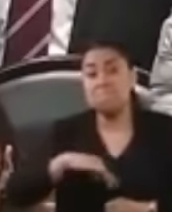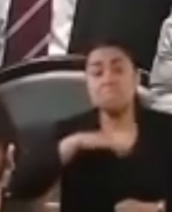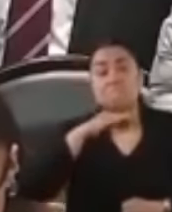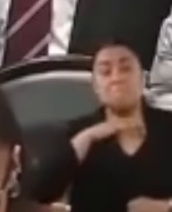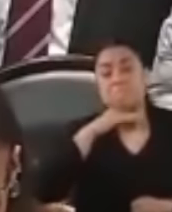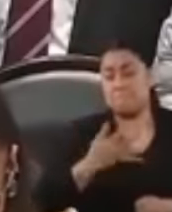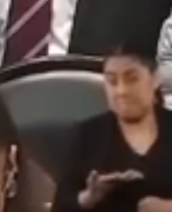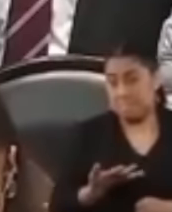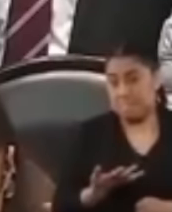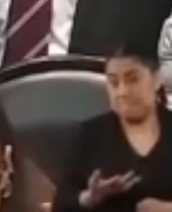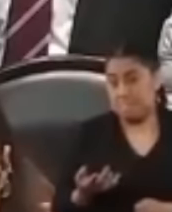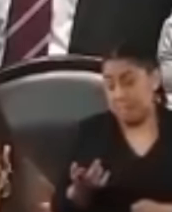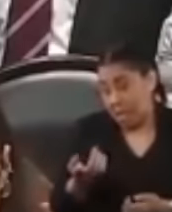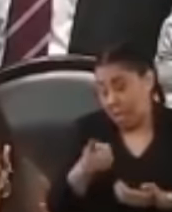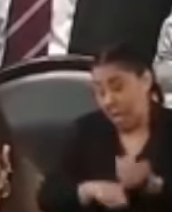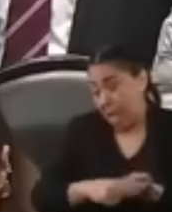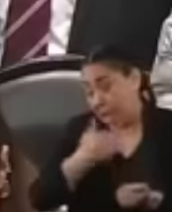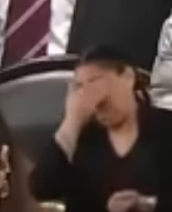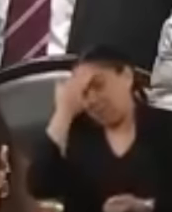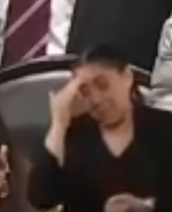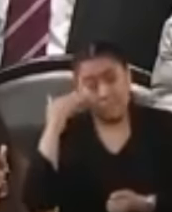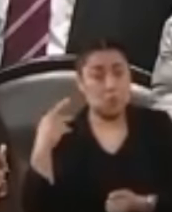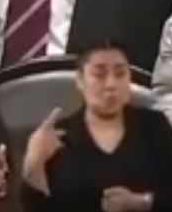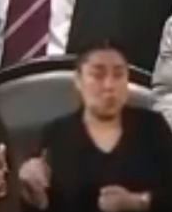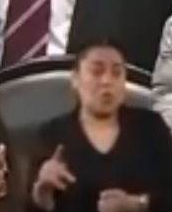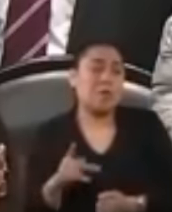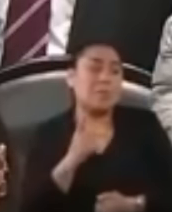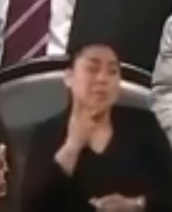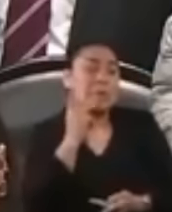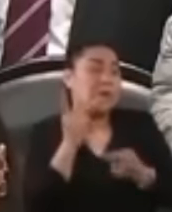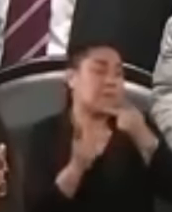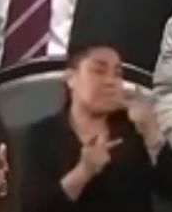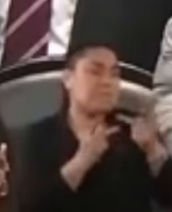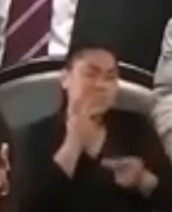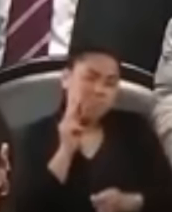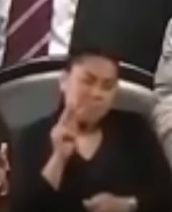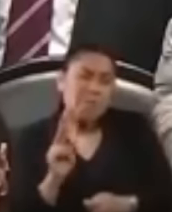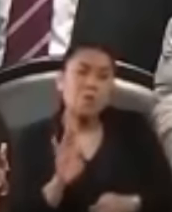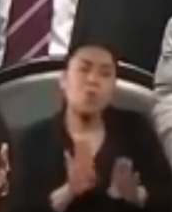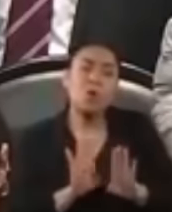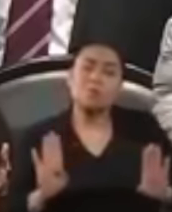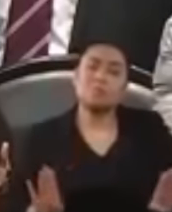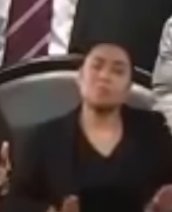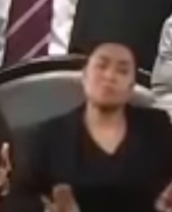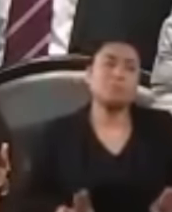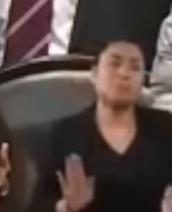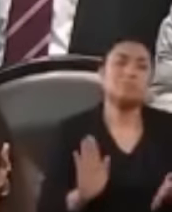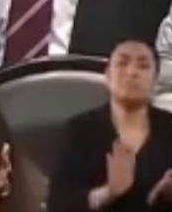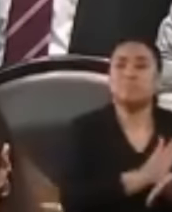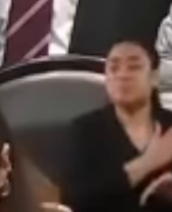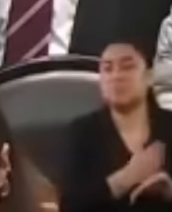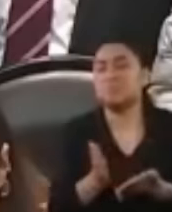no se dan cuenta. Con sus palabras solamente han demostrado su clasismo y su